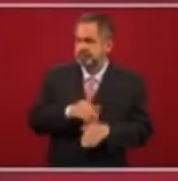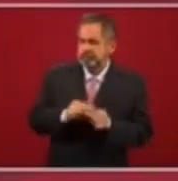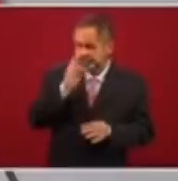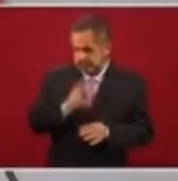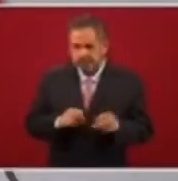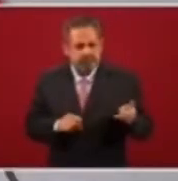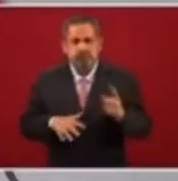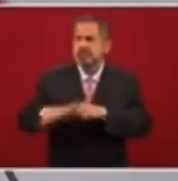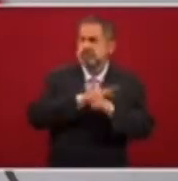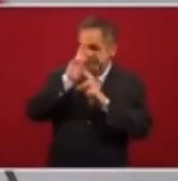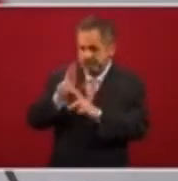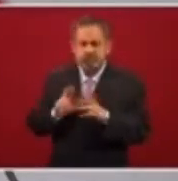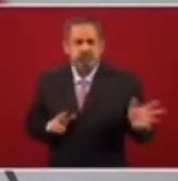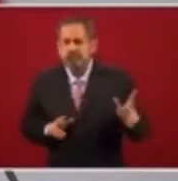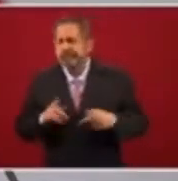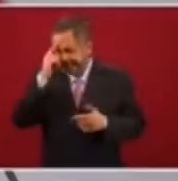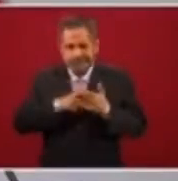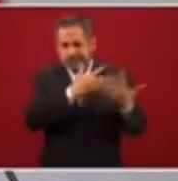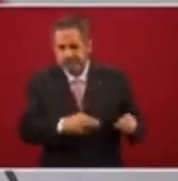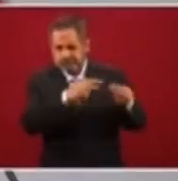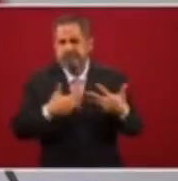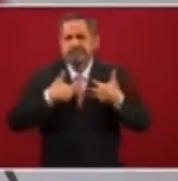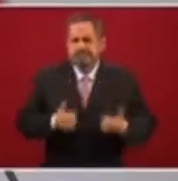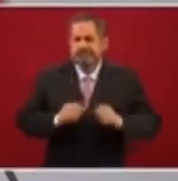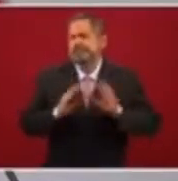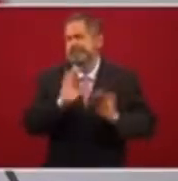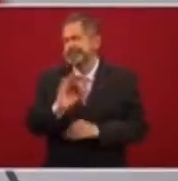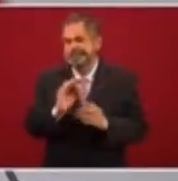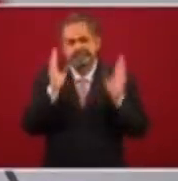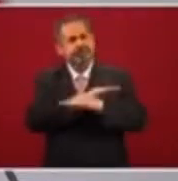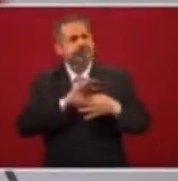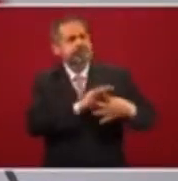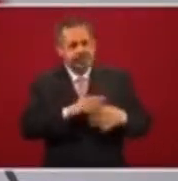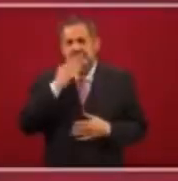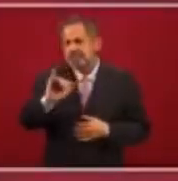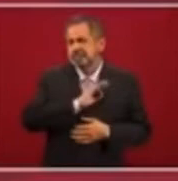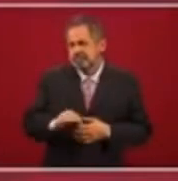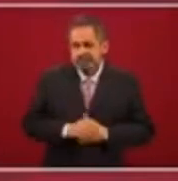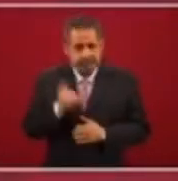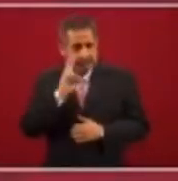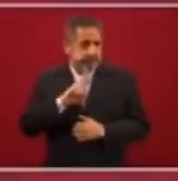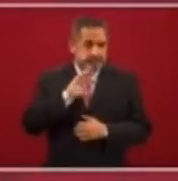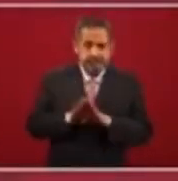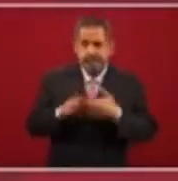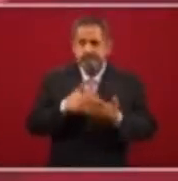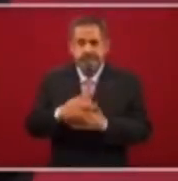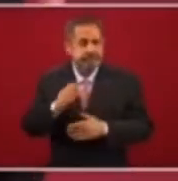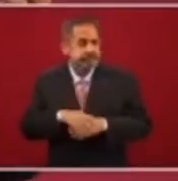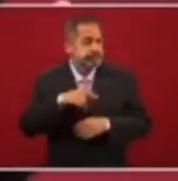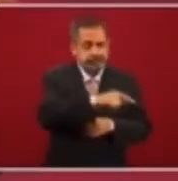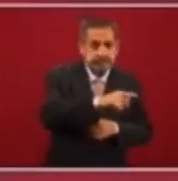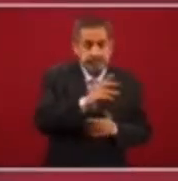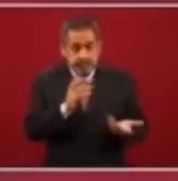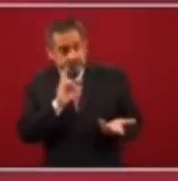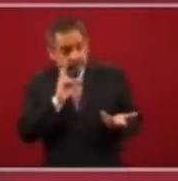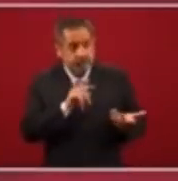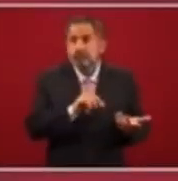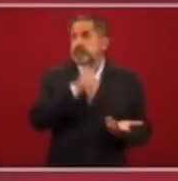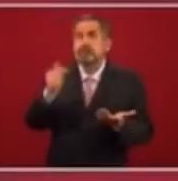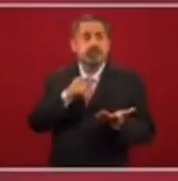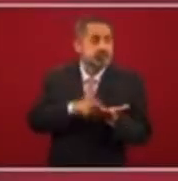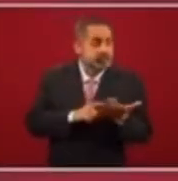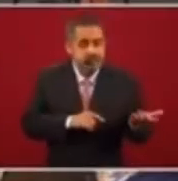también de respeto al medio ambiente, y van a entender, y vamos a buscar la forma de que tengan facilidades, si así lo